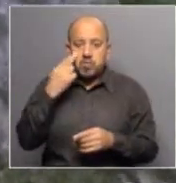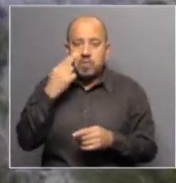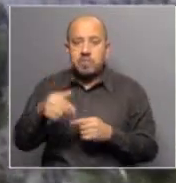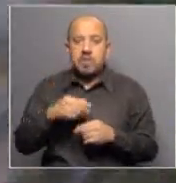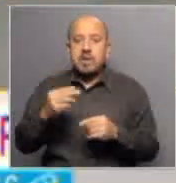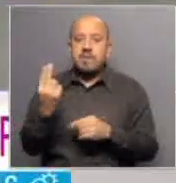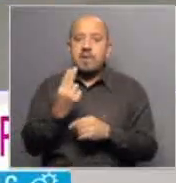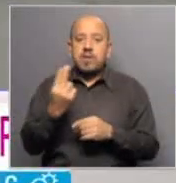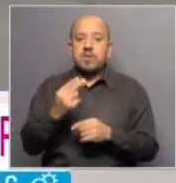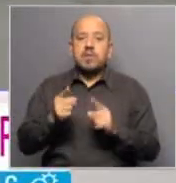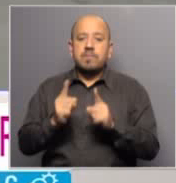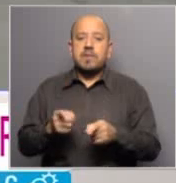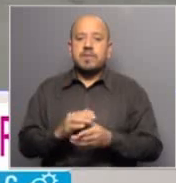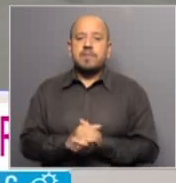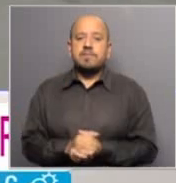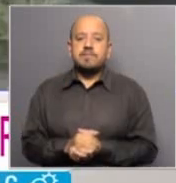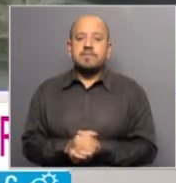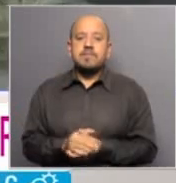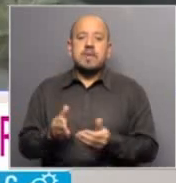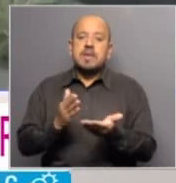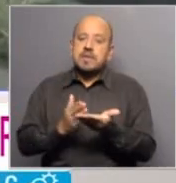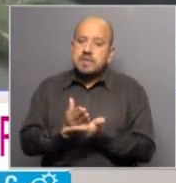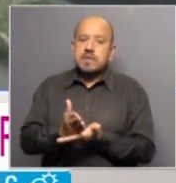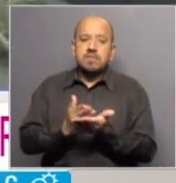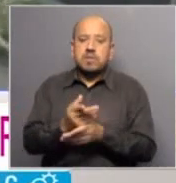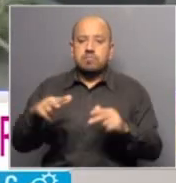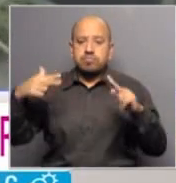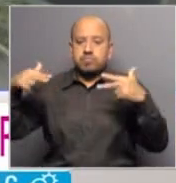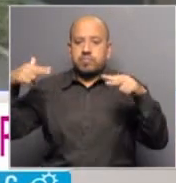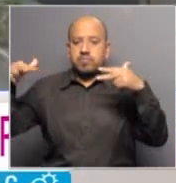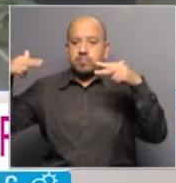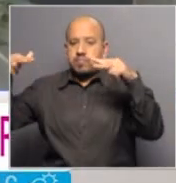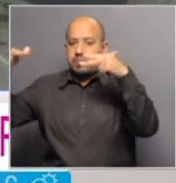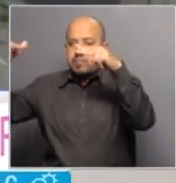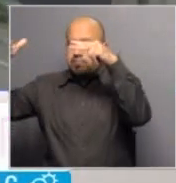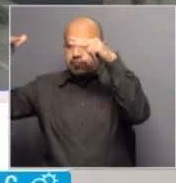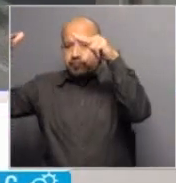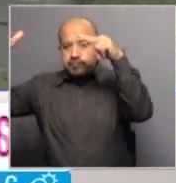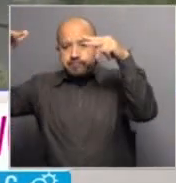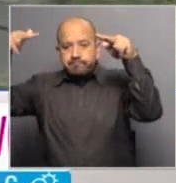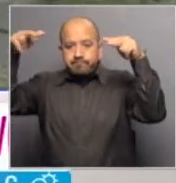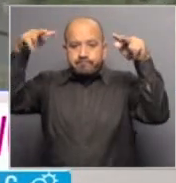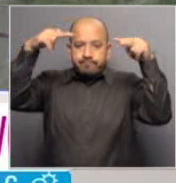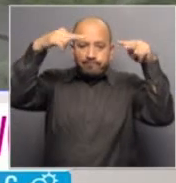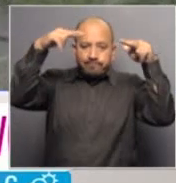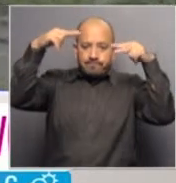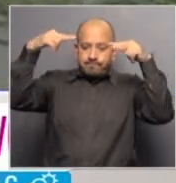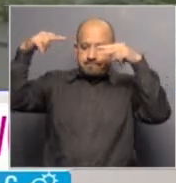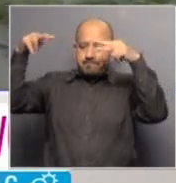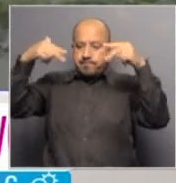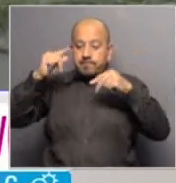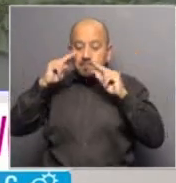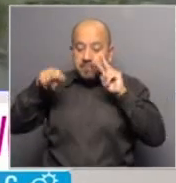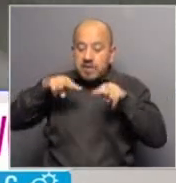baño, dijo. Permanentemente drones volando sobre las viviendas de los